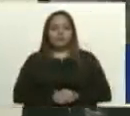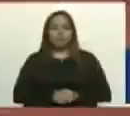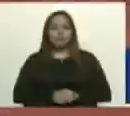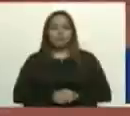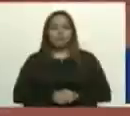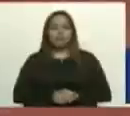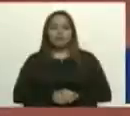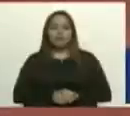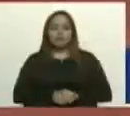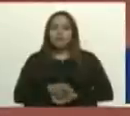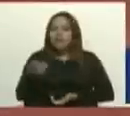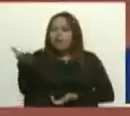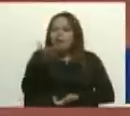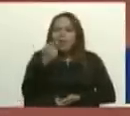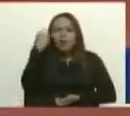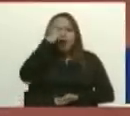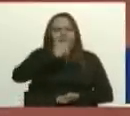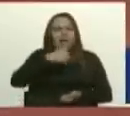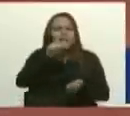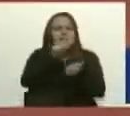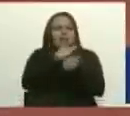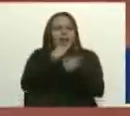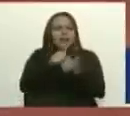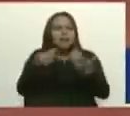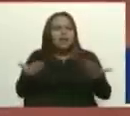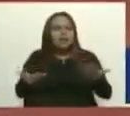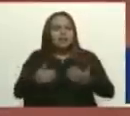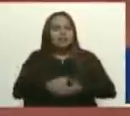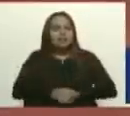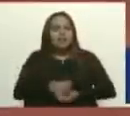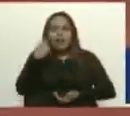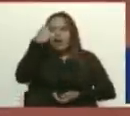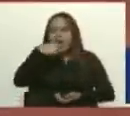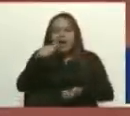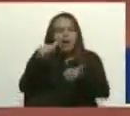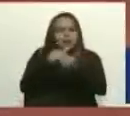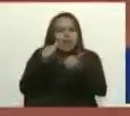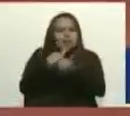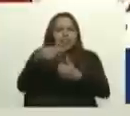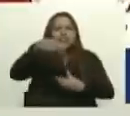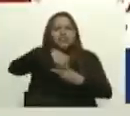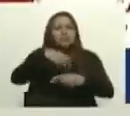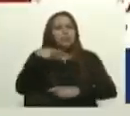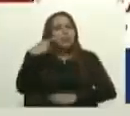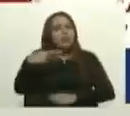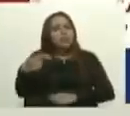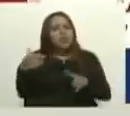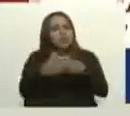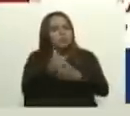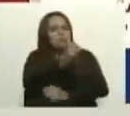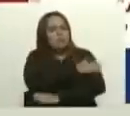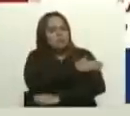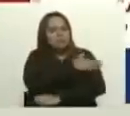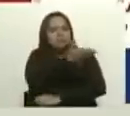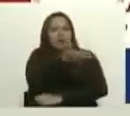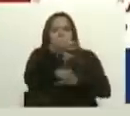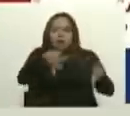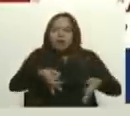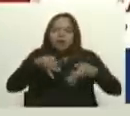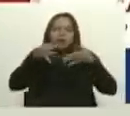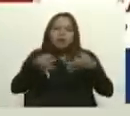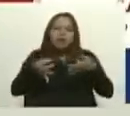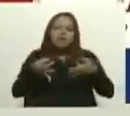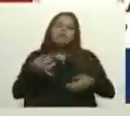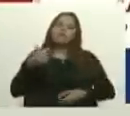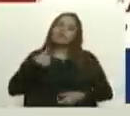Son unos inmorales. Unos inmorales de la política. Por eso nosotros, y hoy lo